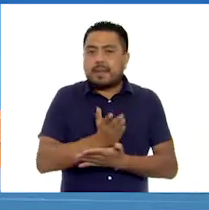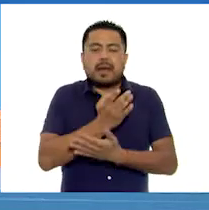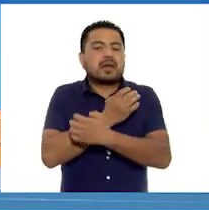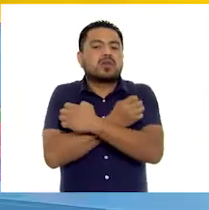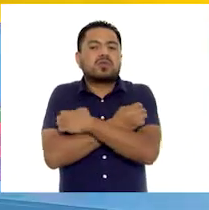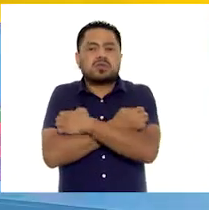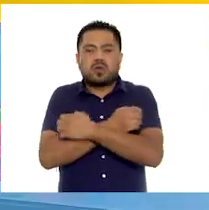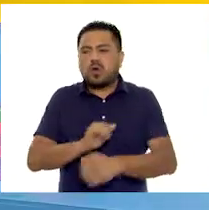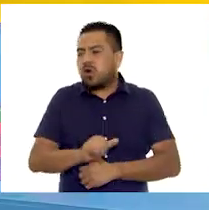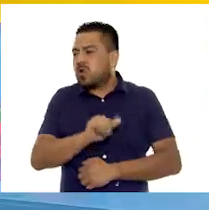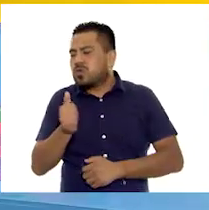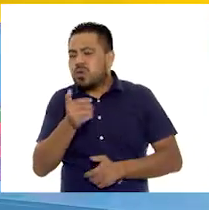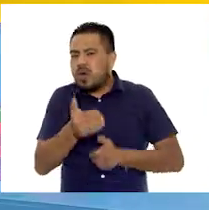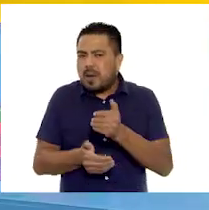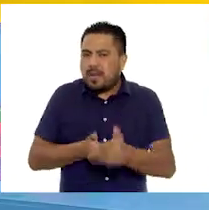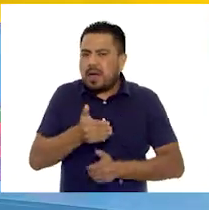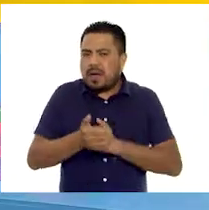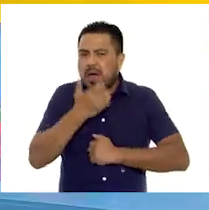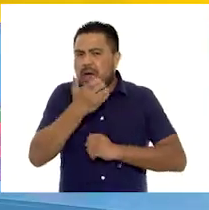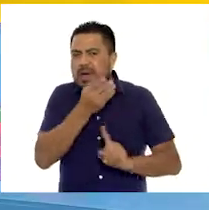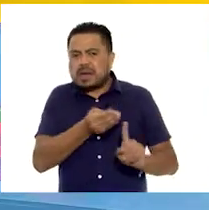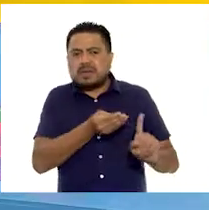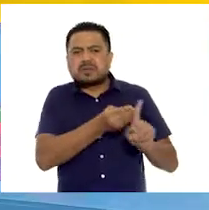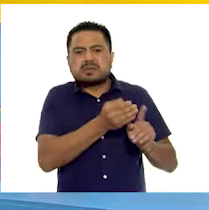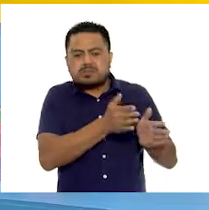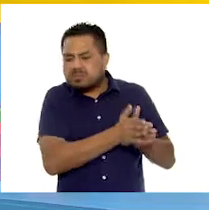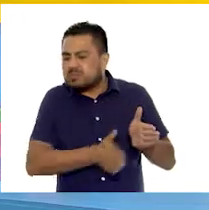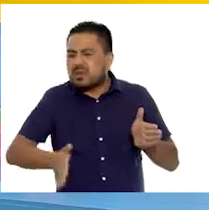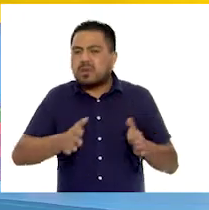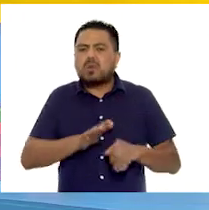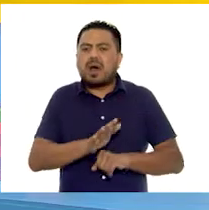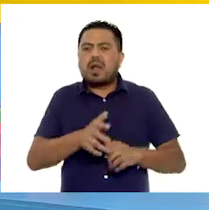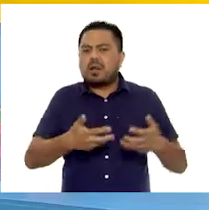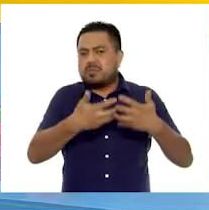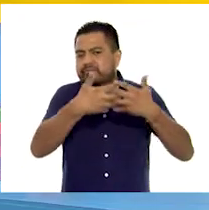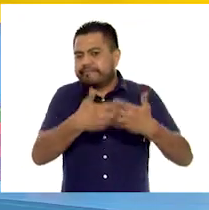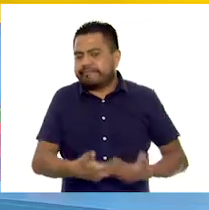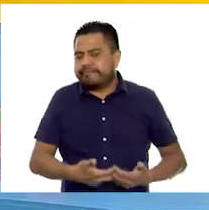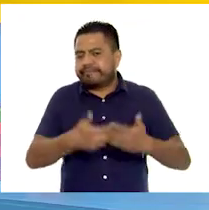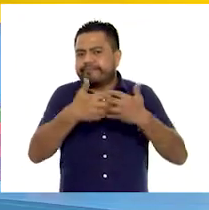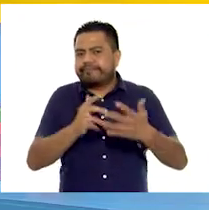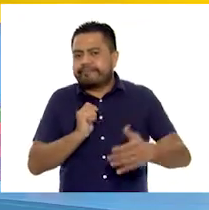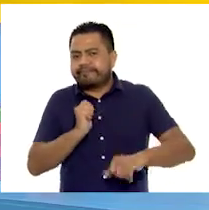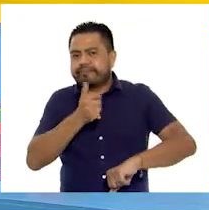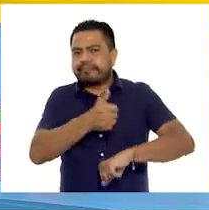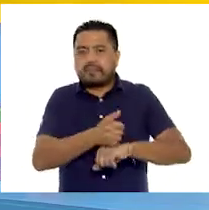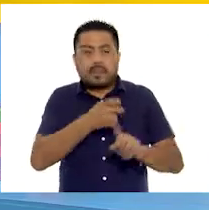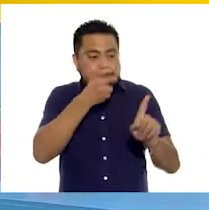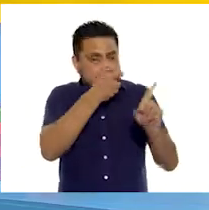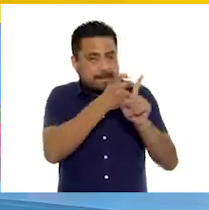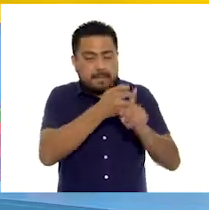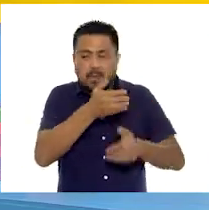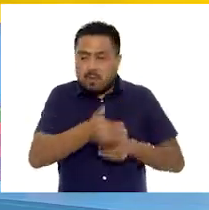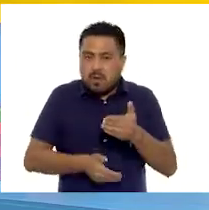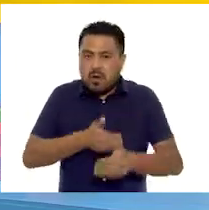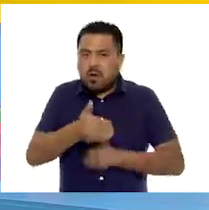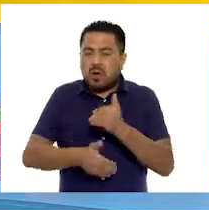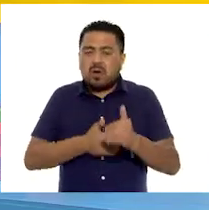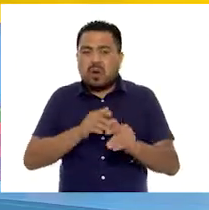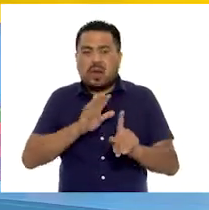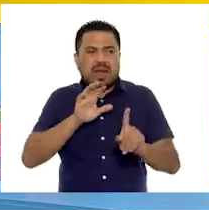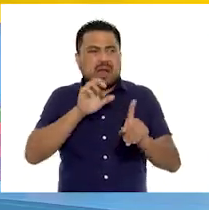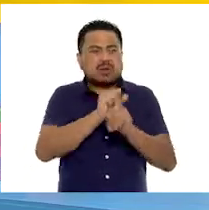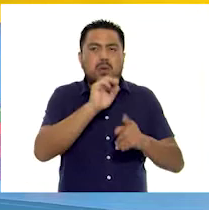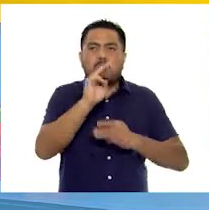otro proceso que caracterizó a este periodo fue la industrialización este era un proceso de escala mundial